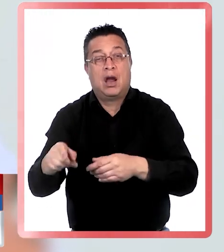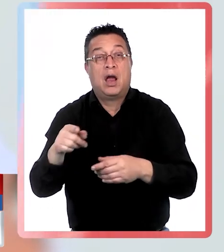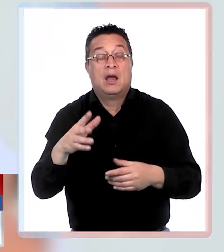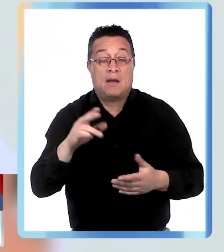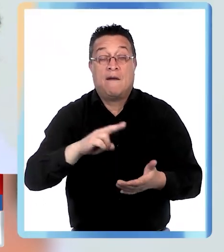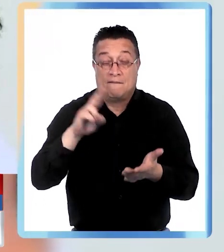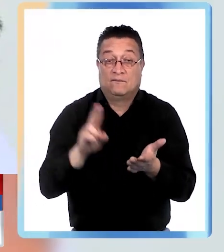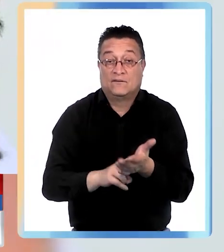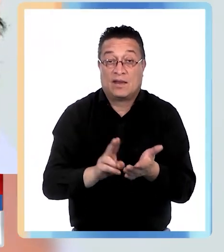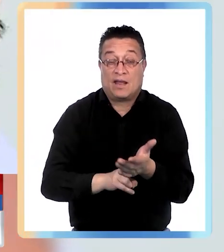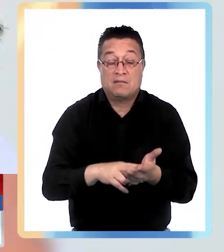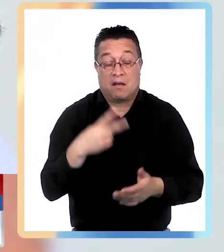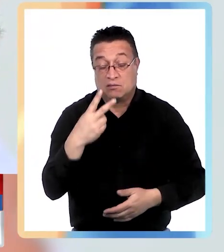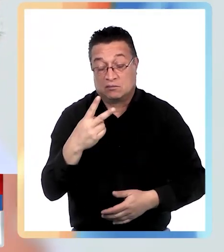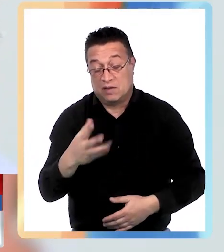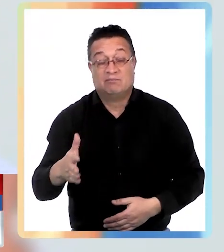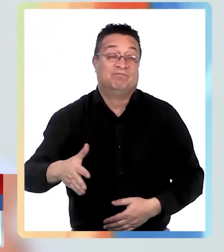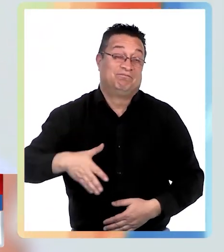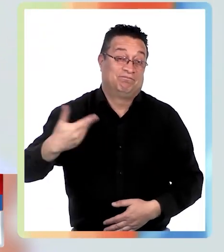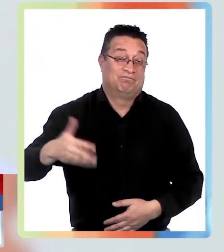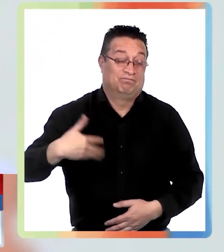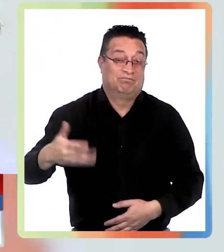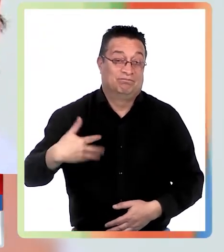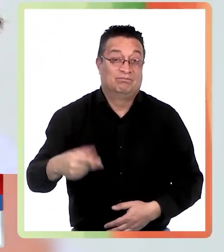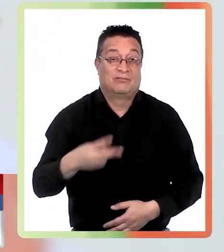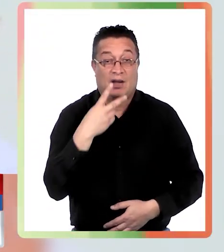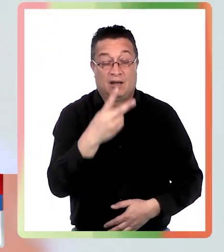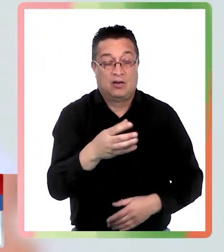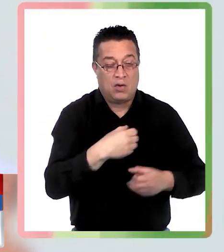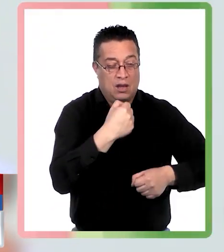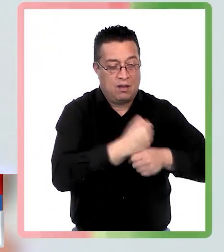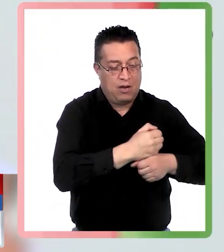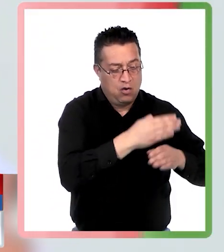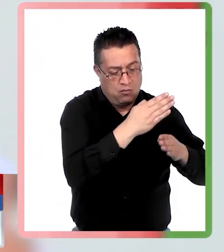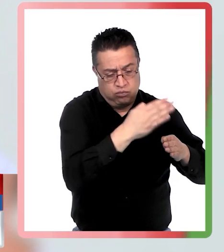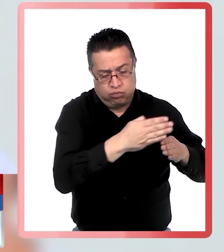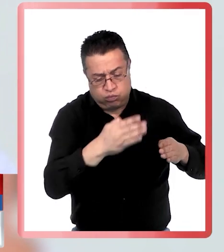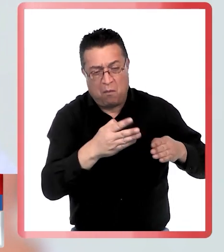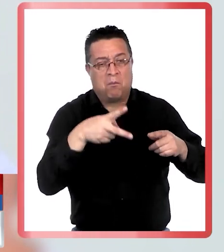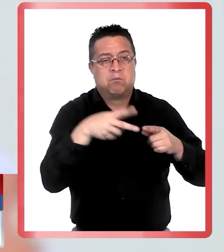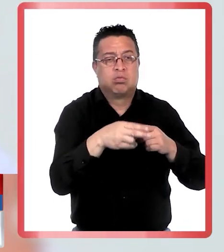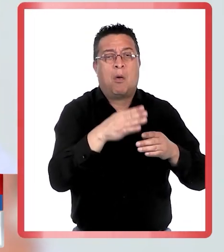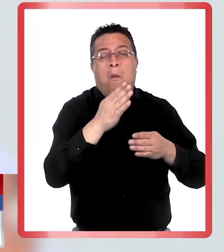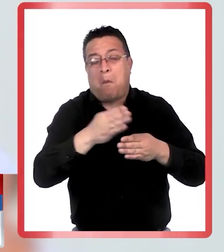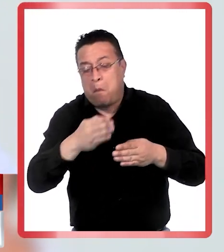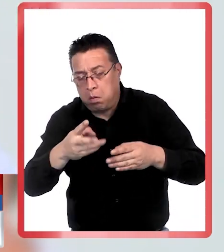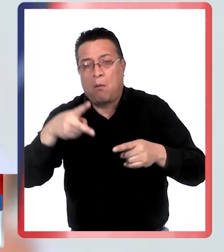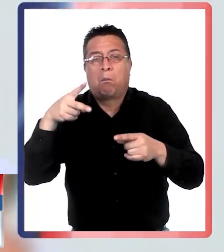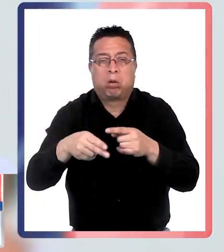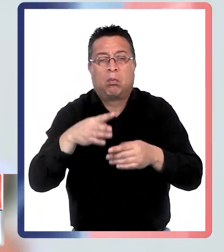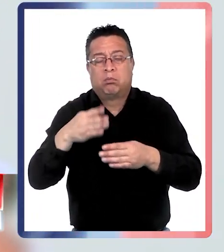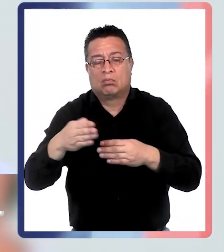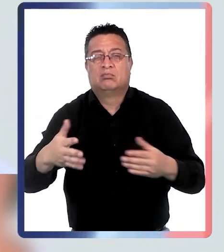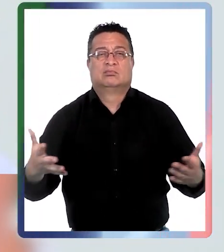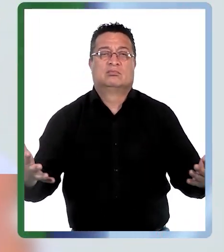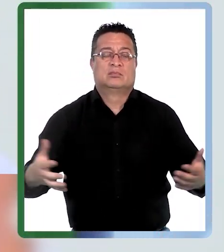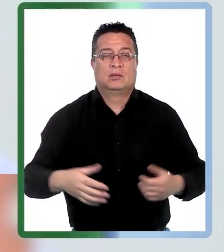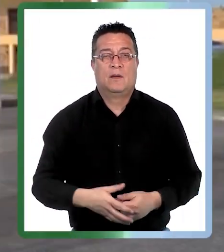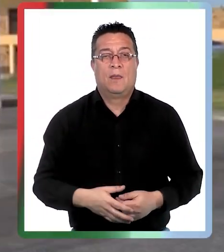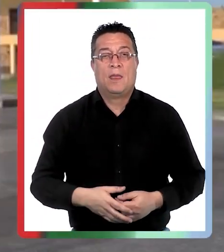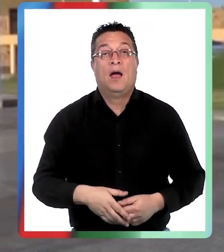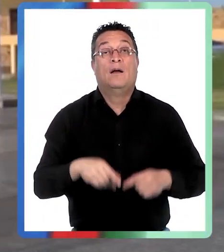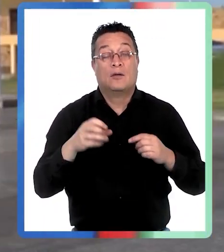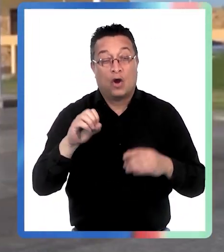y realmente es lamentable porque eso da discontinuidad al trabajo de una unidad que es sumamente